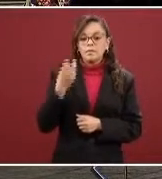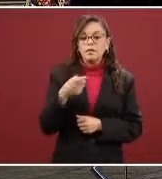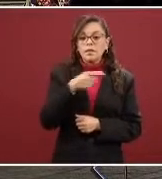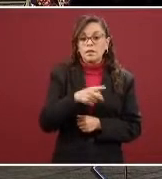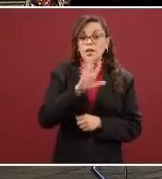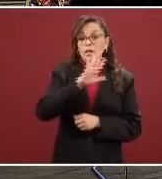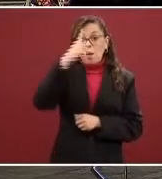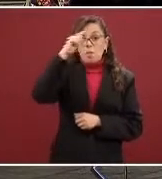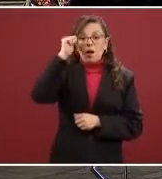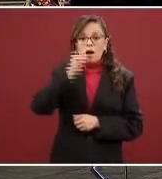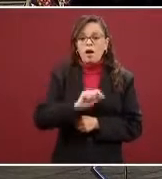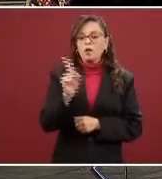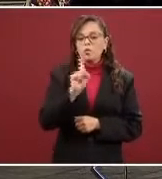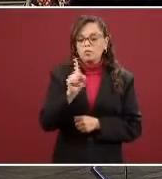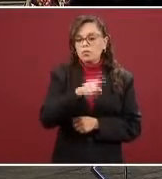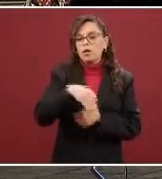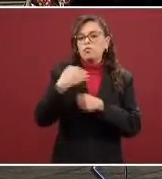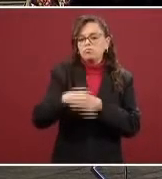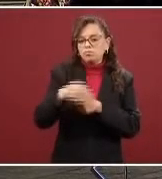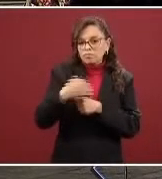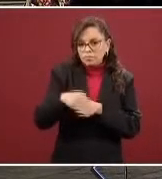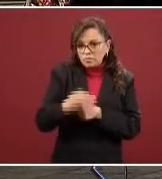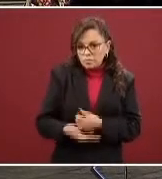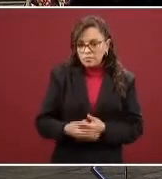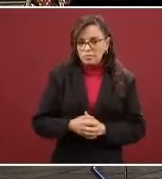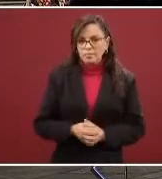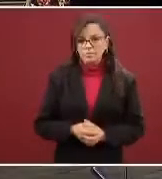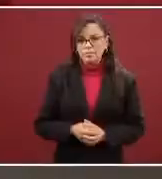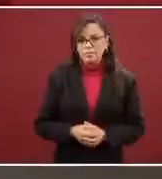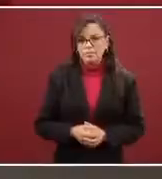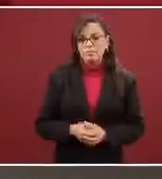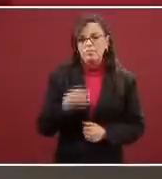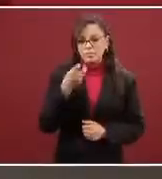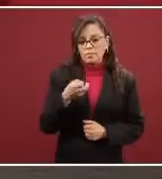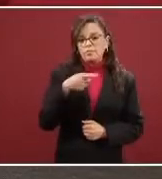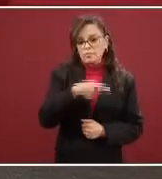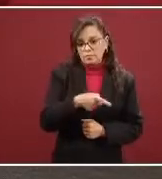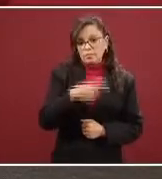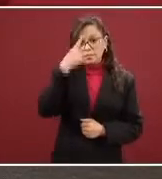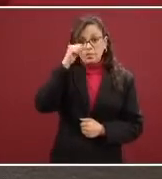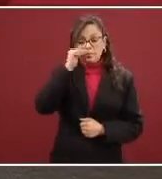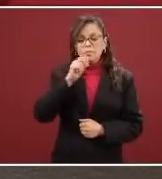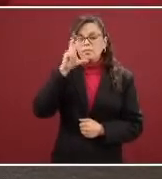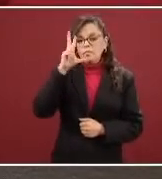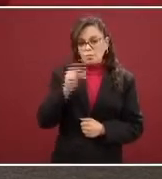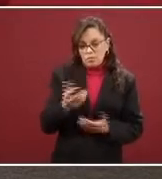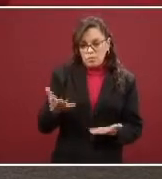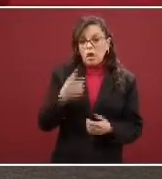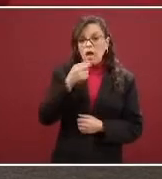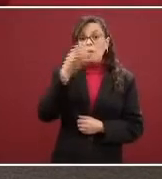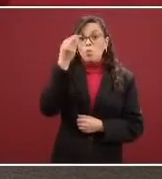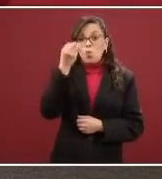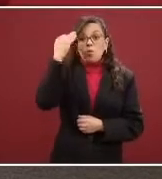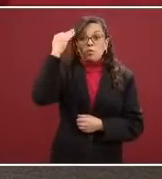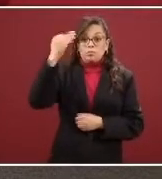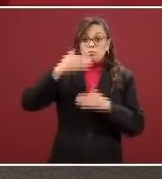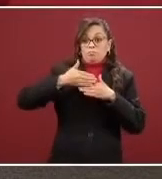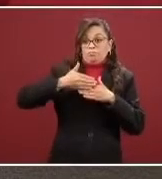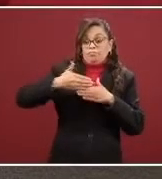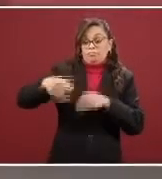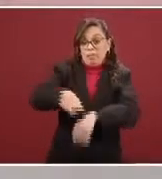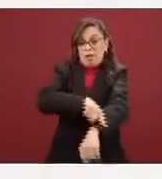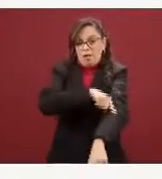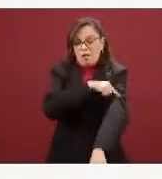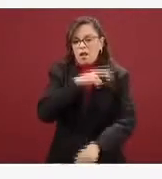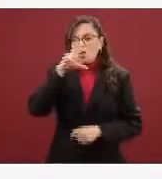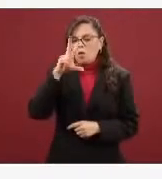temporal. Esto es algo que va a terminar y que no va a ser por un tiempo prolongado. La